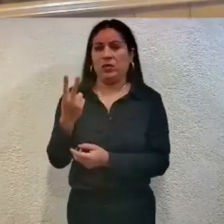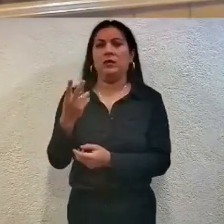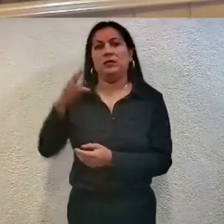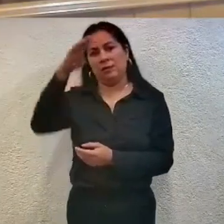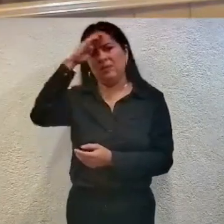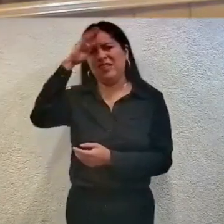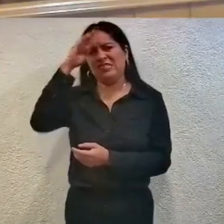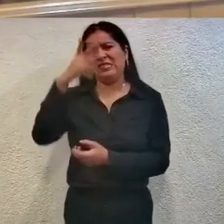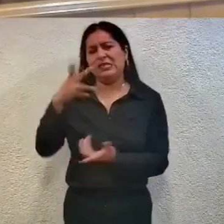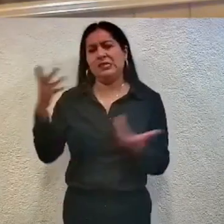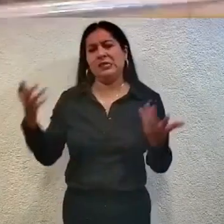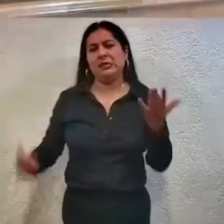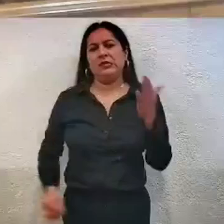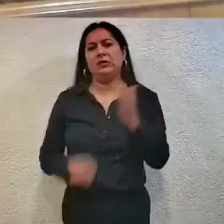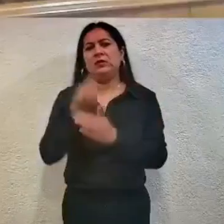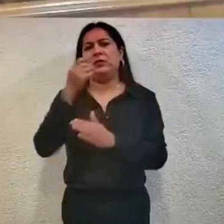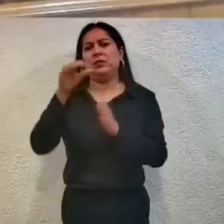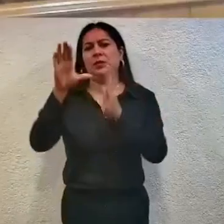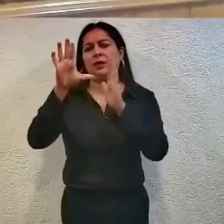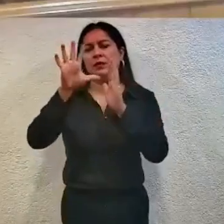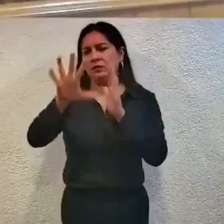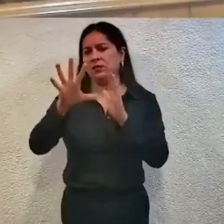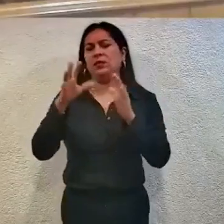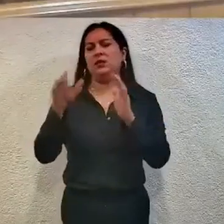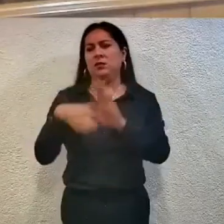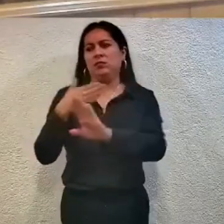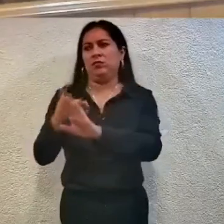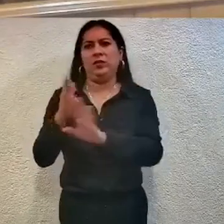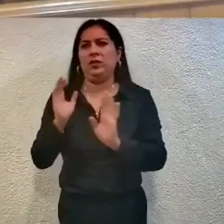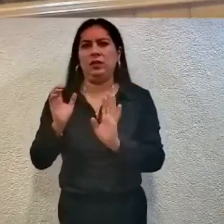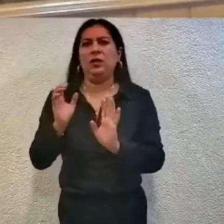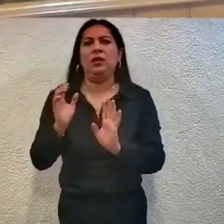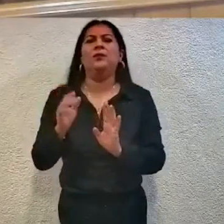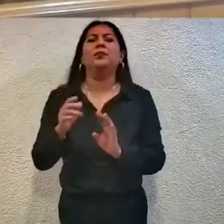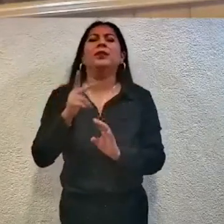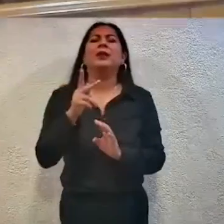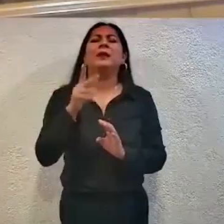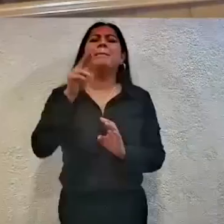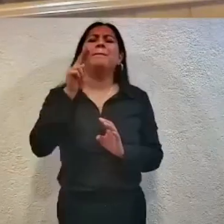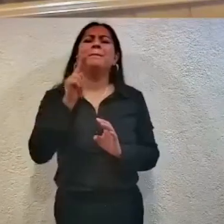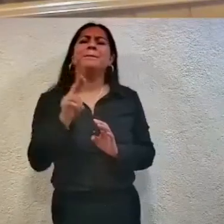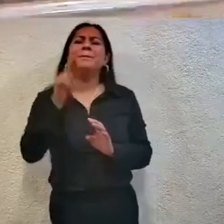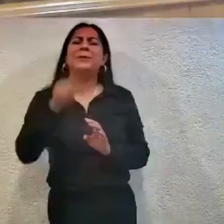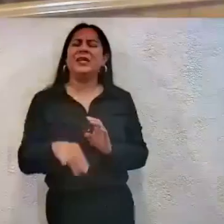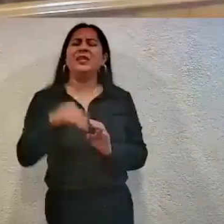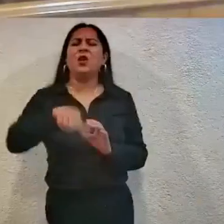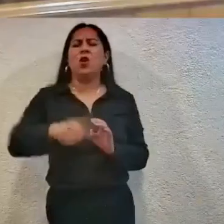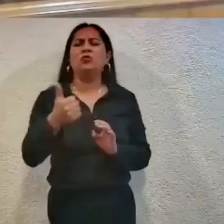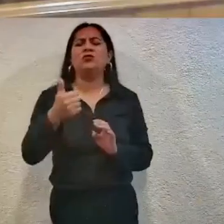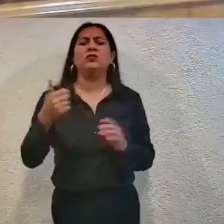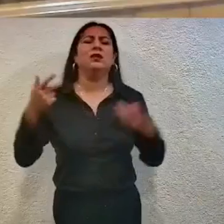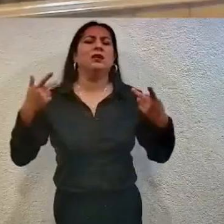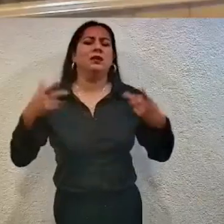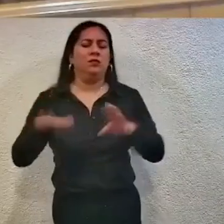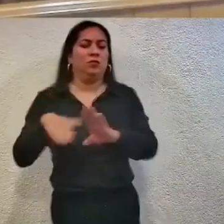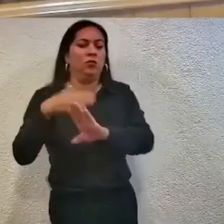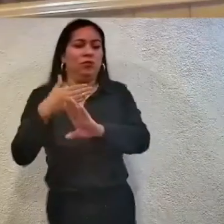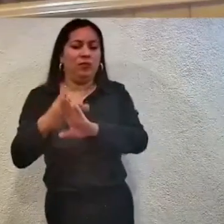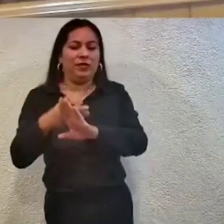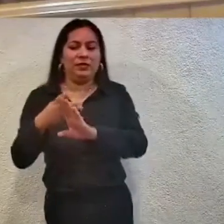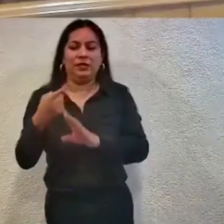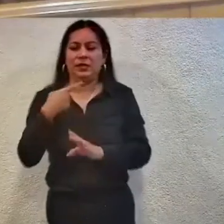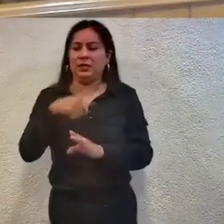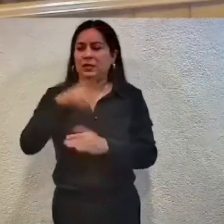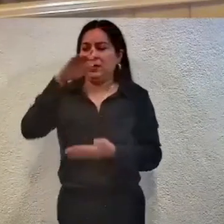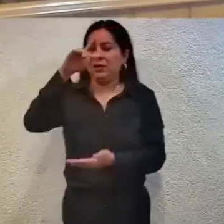que, respecto a la segunda, considera que se actualiza la fracción quinta aludida. Respecto al GIN 11, la parte actora, a